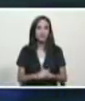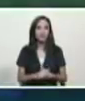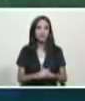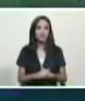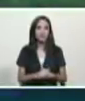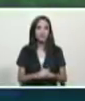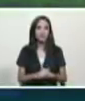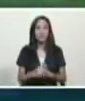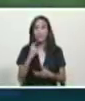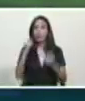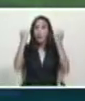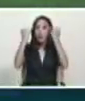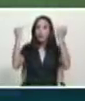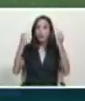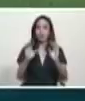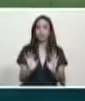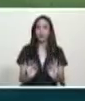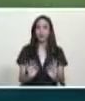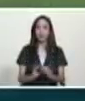Es un elemento clave